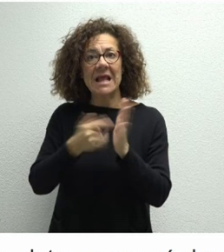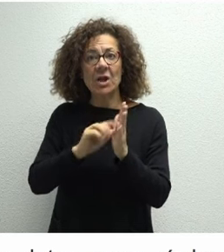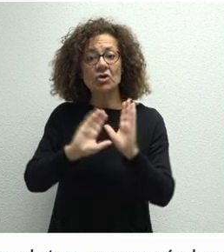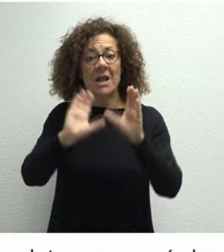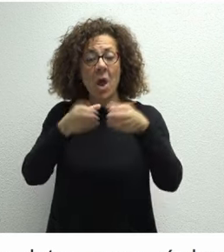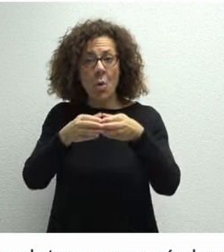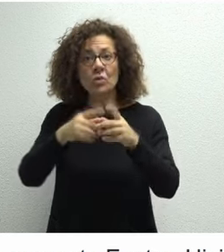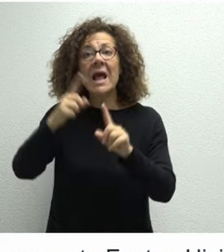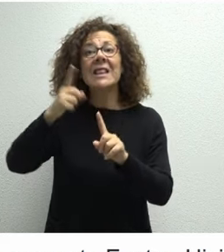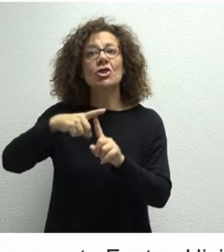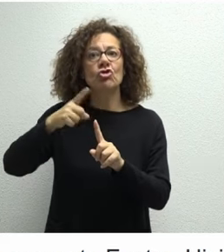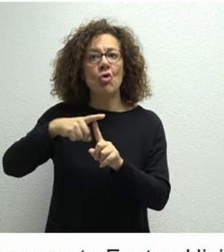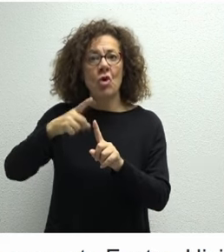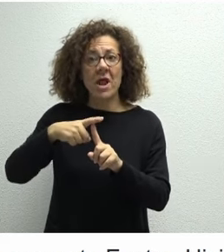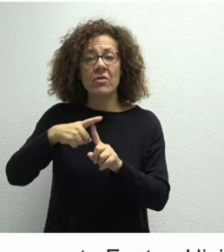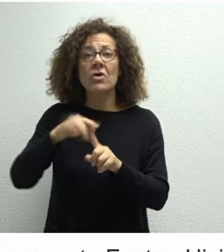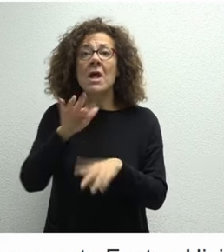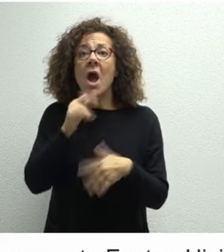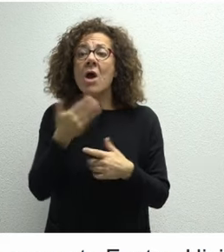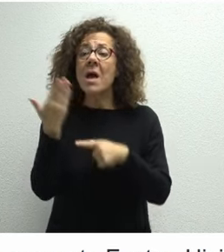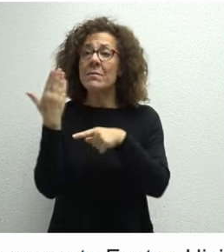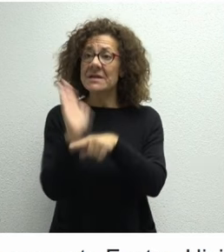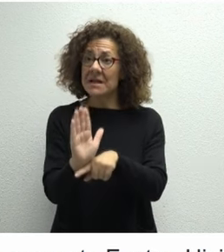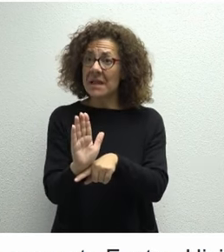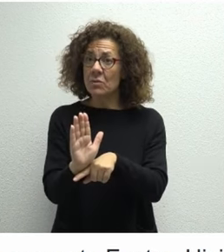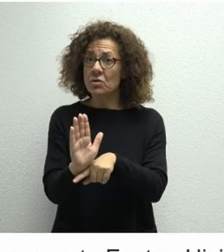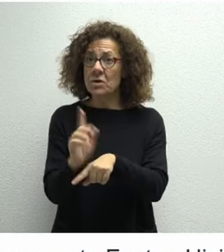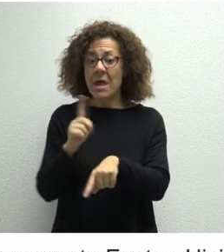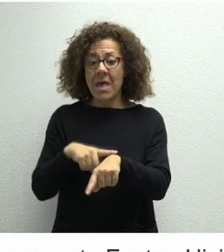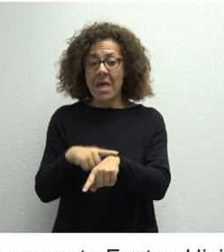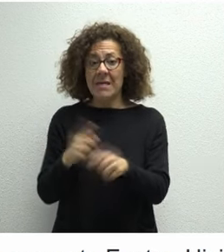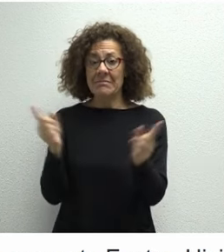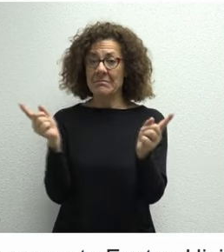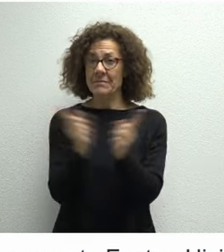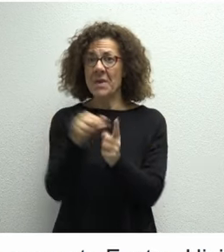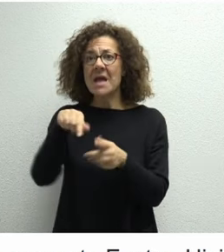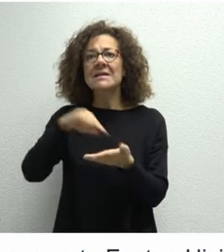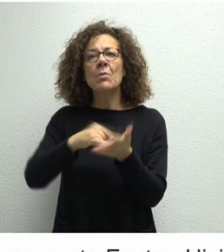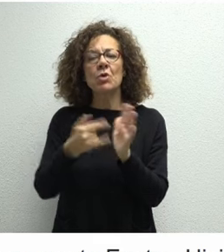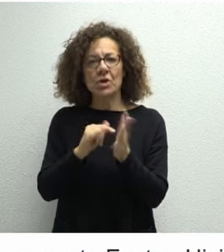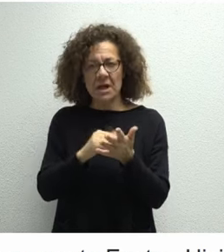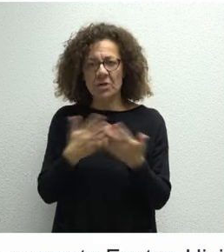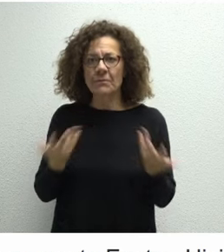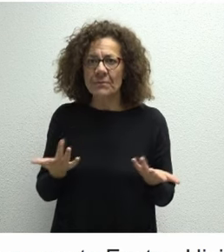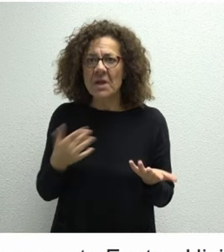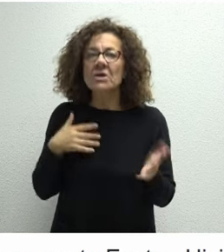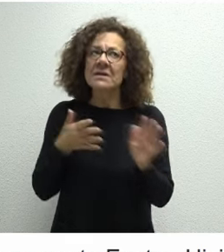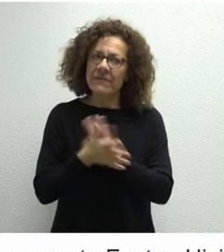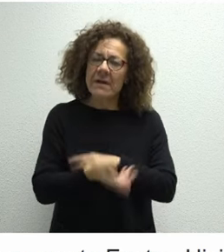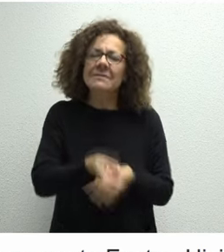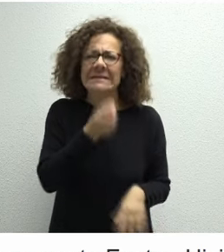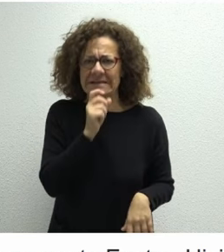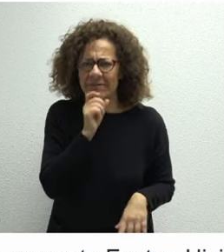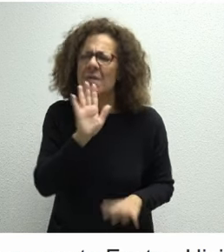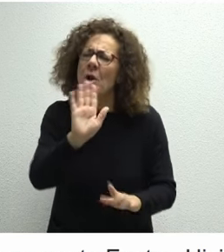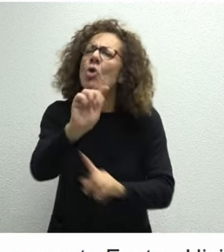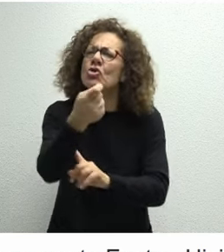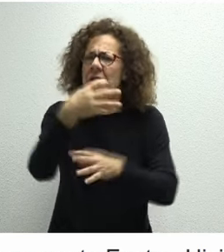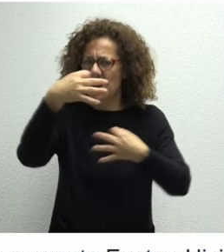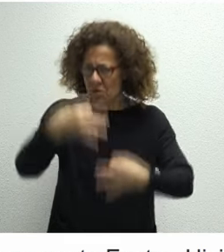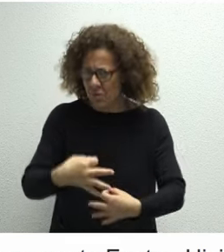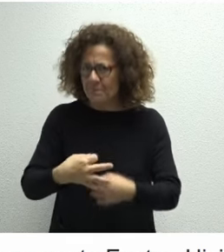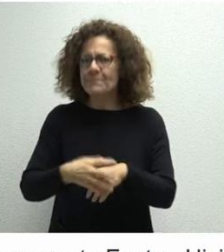en Toledo y ahora pretendemos contar en 20 minutos lo que es este proyecto batra vale o sea que una gran dificultad lo conseguiremos